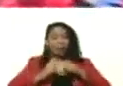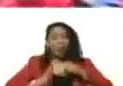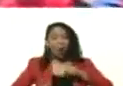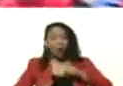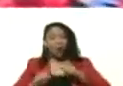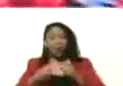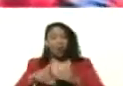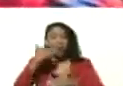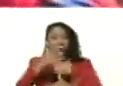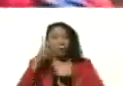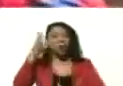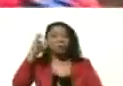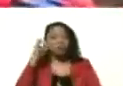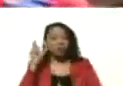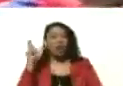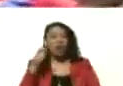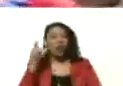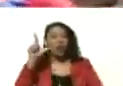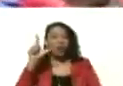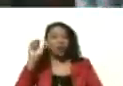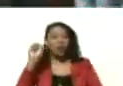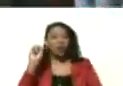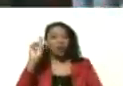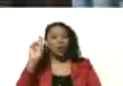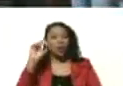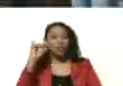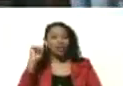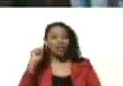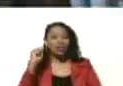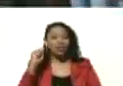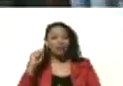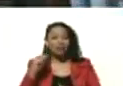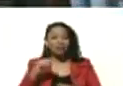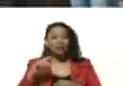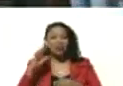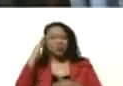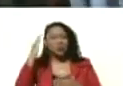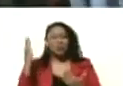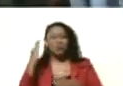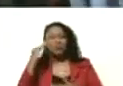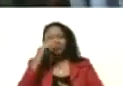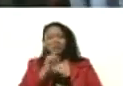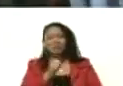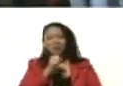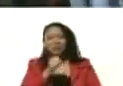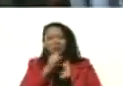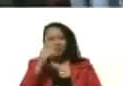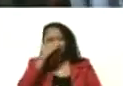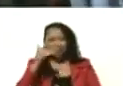Después escuchamos a Gloria. Yo no sé por qué te pusieron de adulto mayor, hay que reclamar.